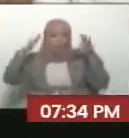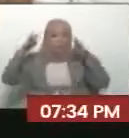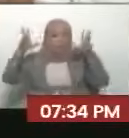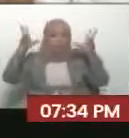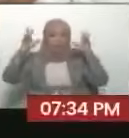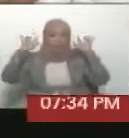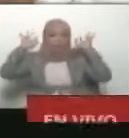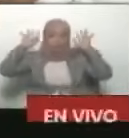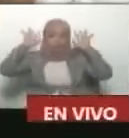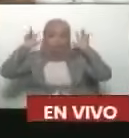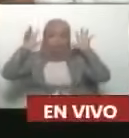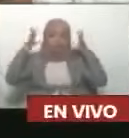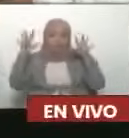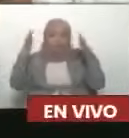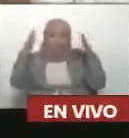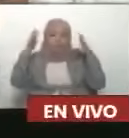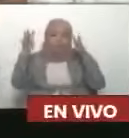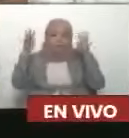Trajo su barra, Wilson.